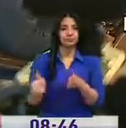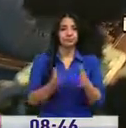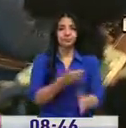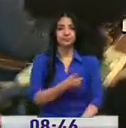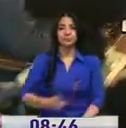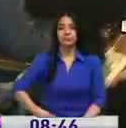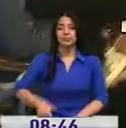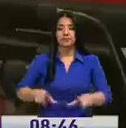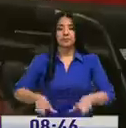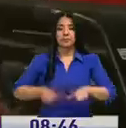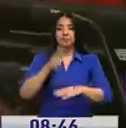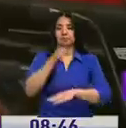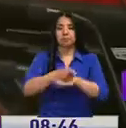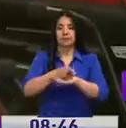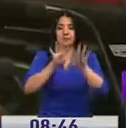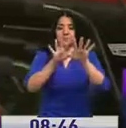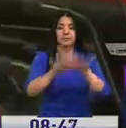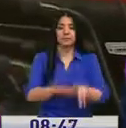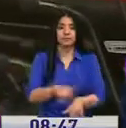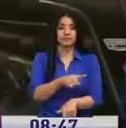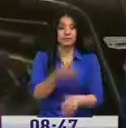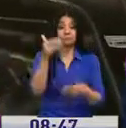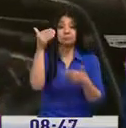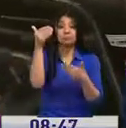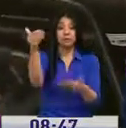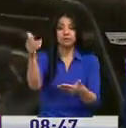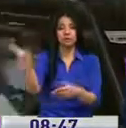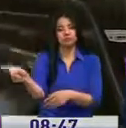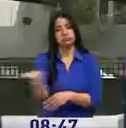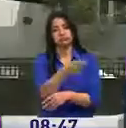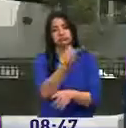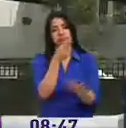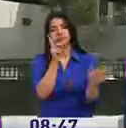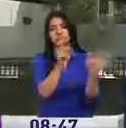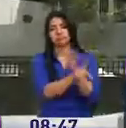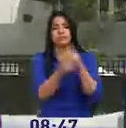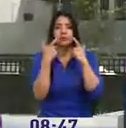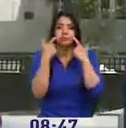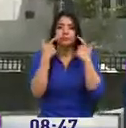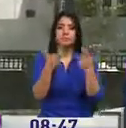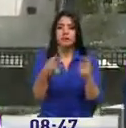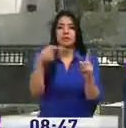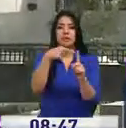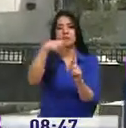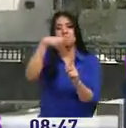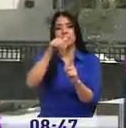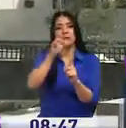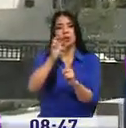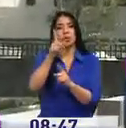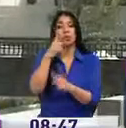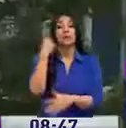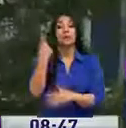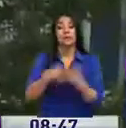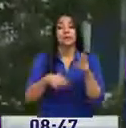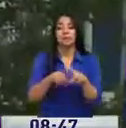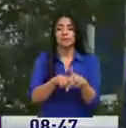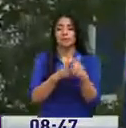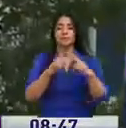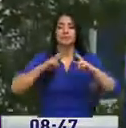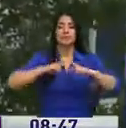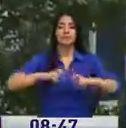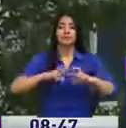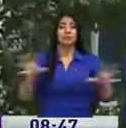Lenín Moreno ordenó al secretario de la Política que interponga todas las demandas ante el fiscal Paul Pérez para que se inicien las investigaciones